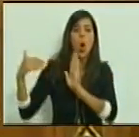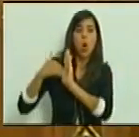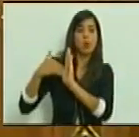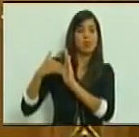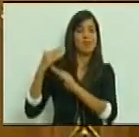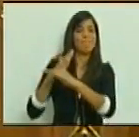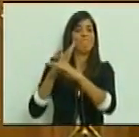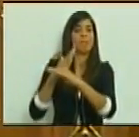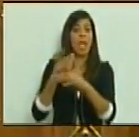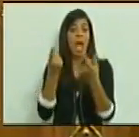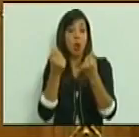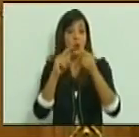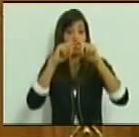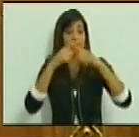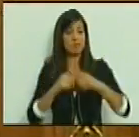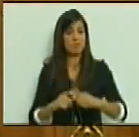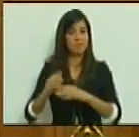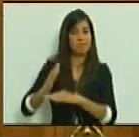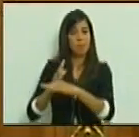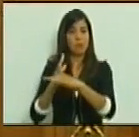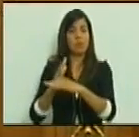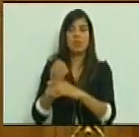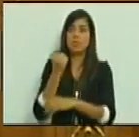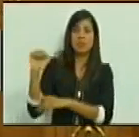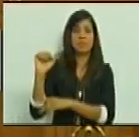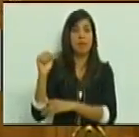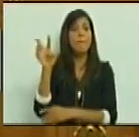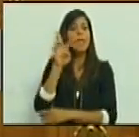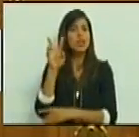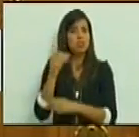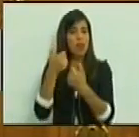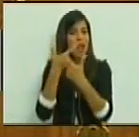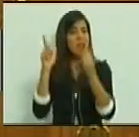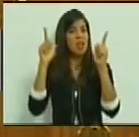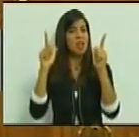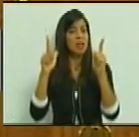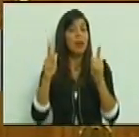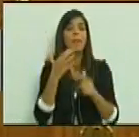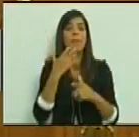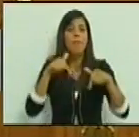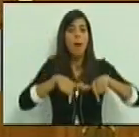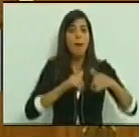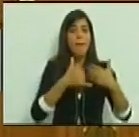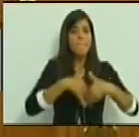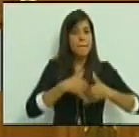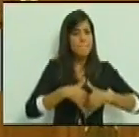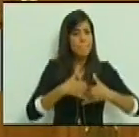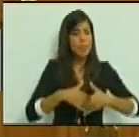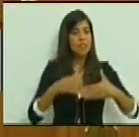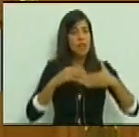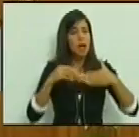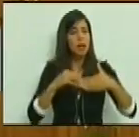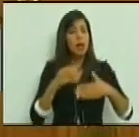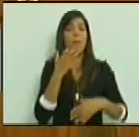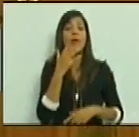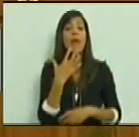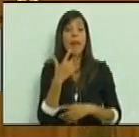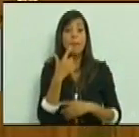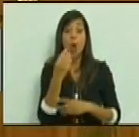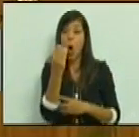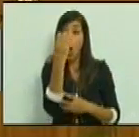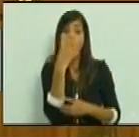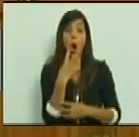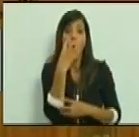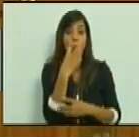el bloqueo financiero, la posibilidad de generación de divisas. Por ejemplo, la pulpa de fruta en